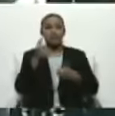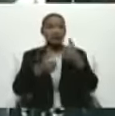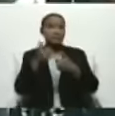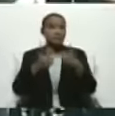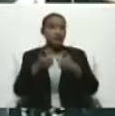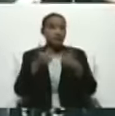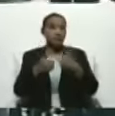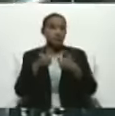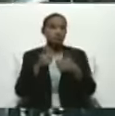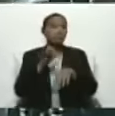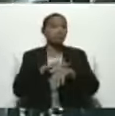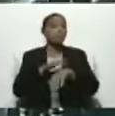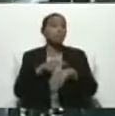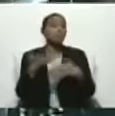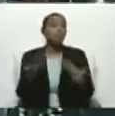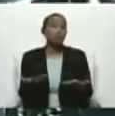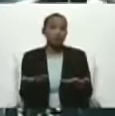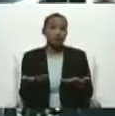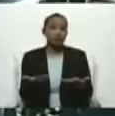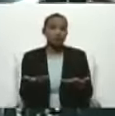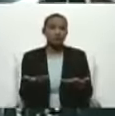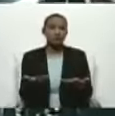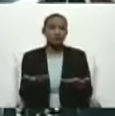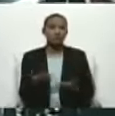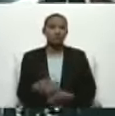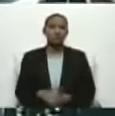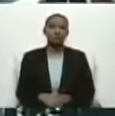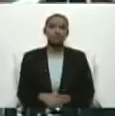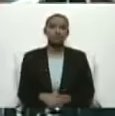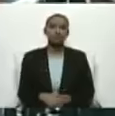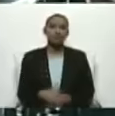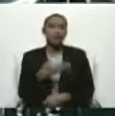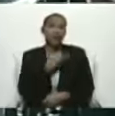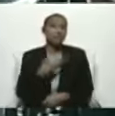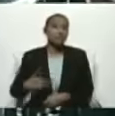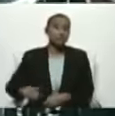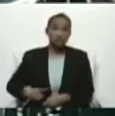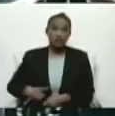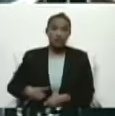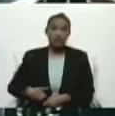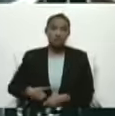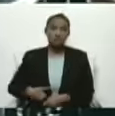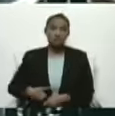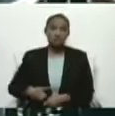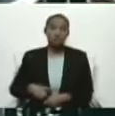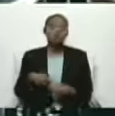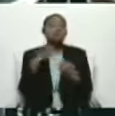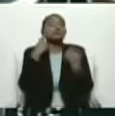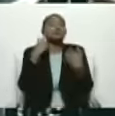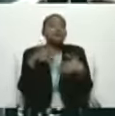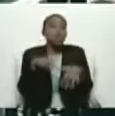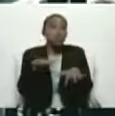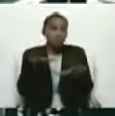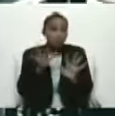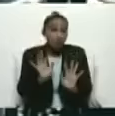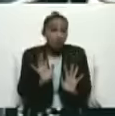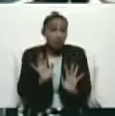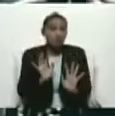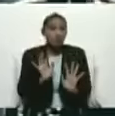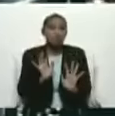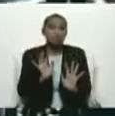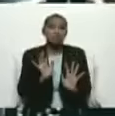bueno, siempre de alguna manera al presidente se le puede intentar correr con